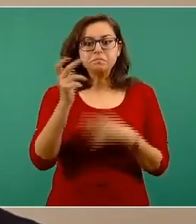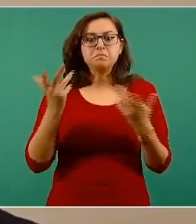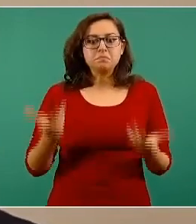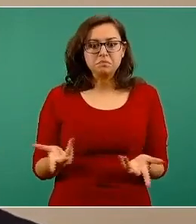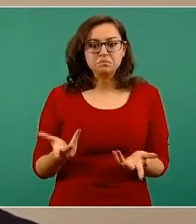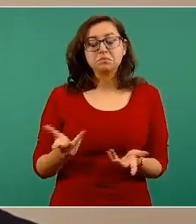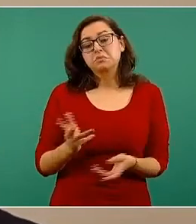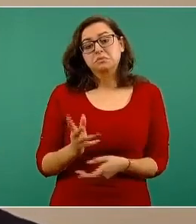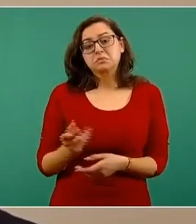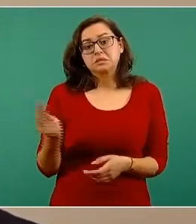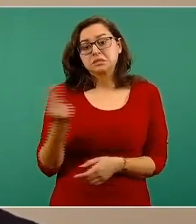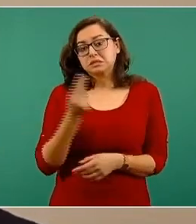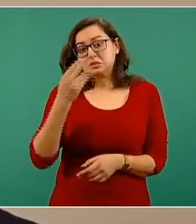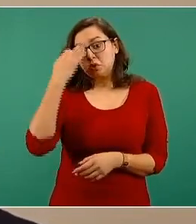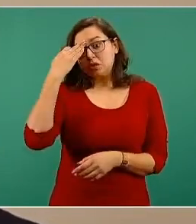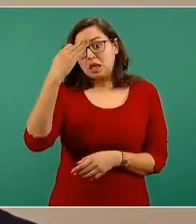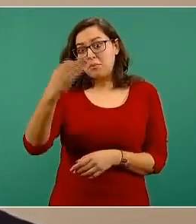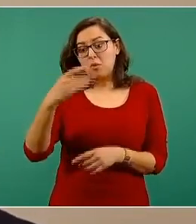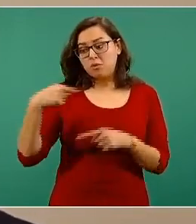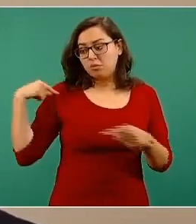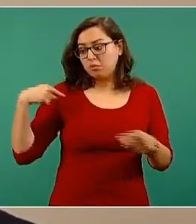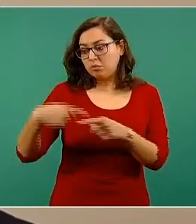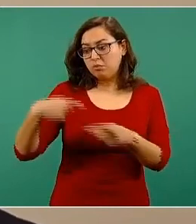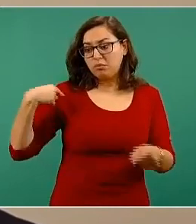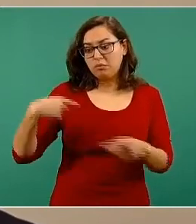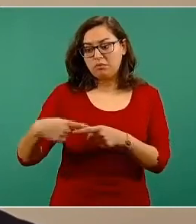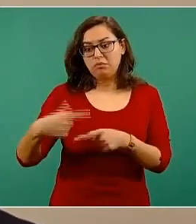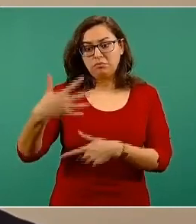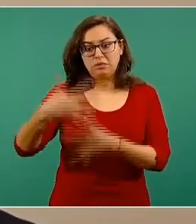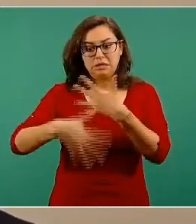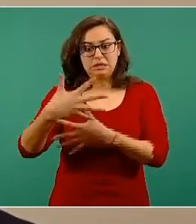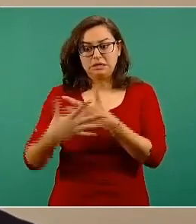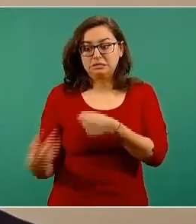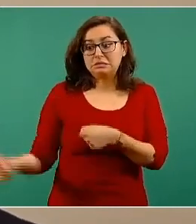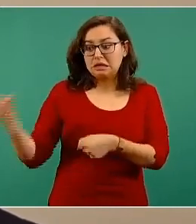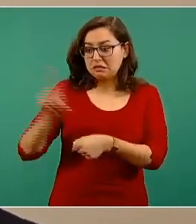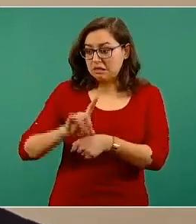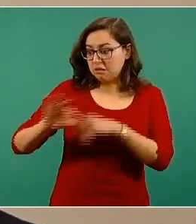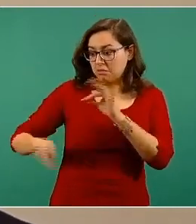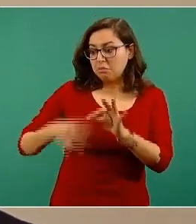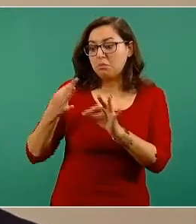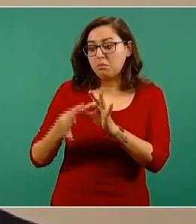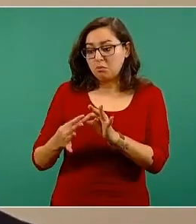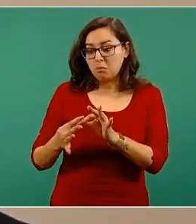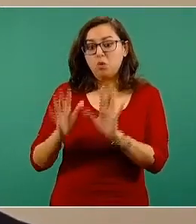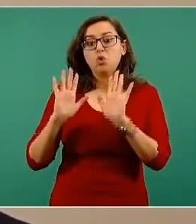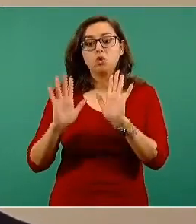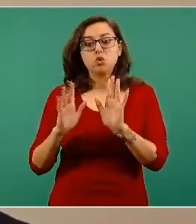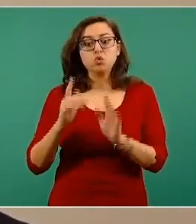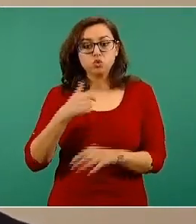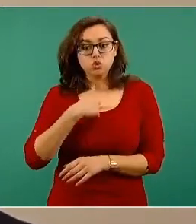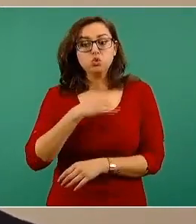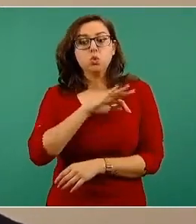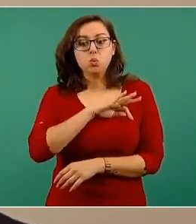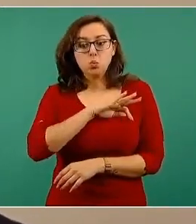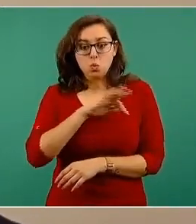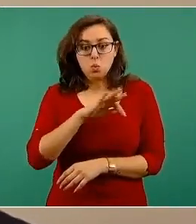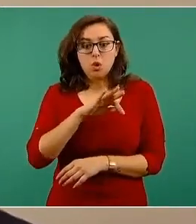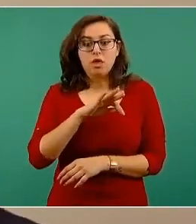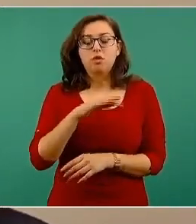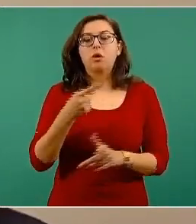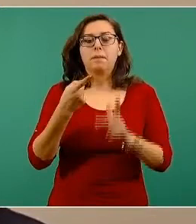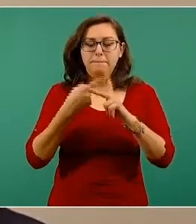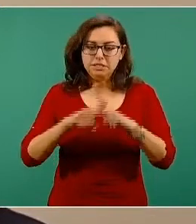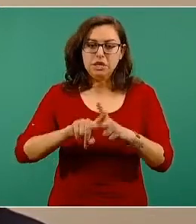periodo correspondiente, podré retomar nuevamente las actividades presenciales esenciales, obviamente recordando que todos